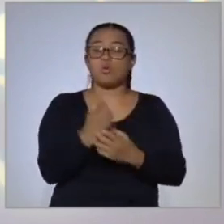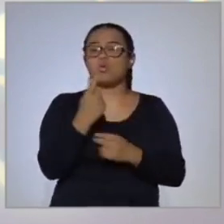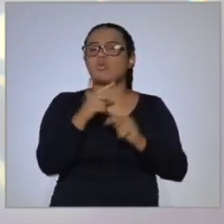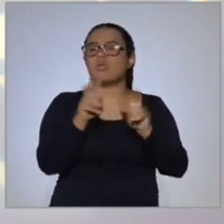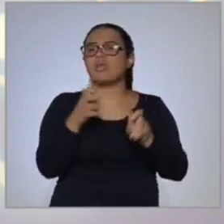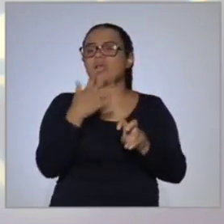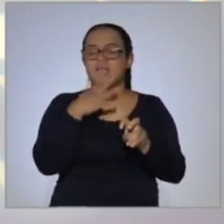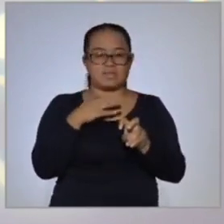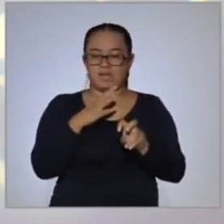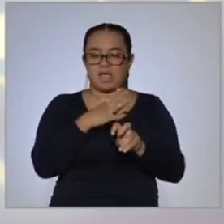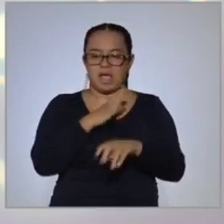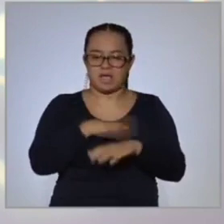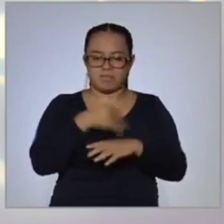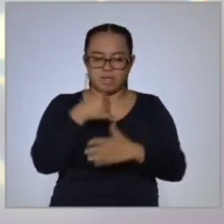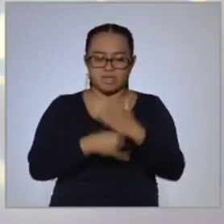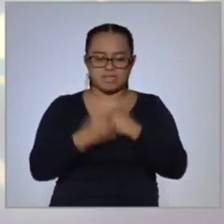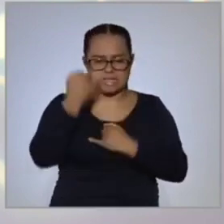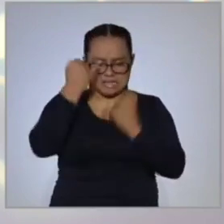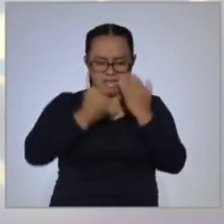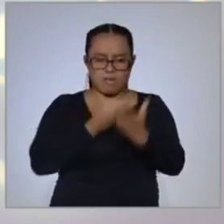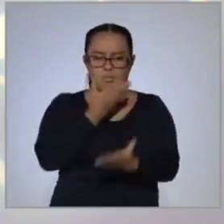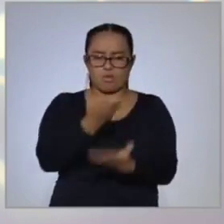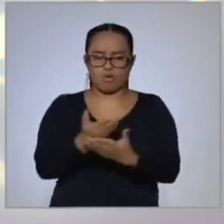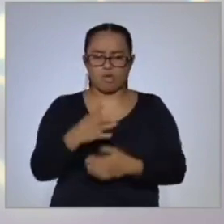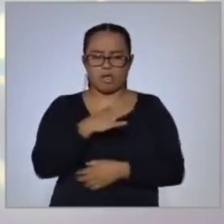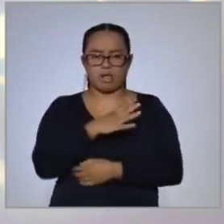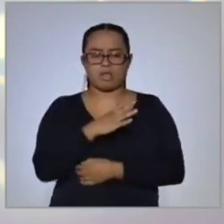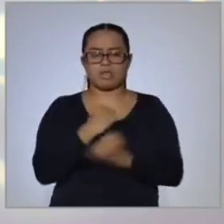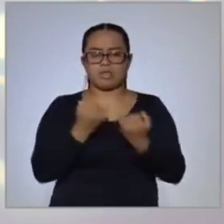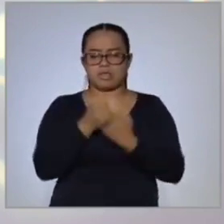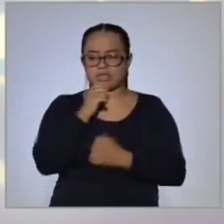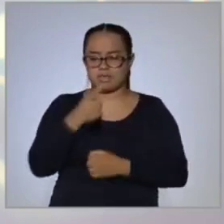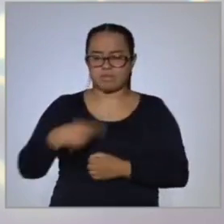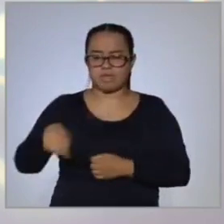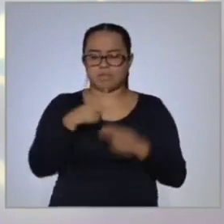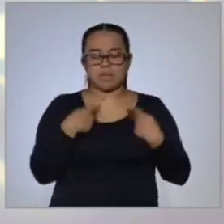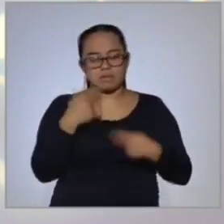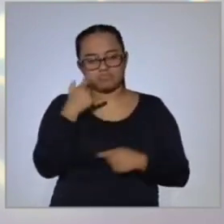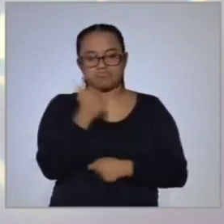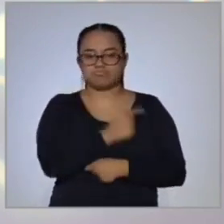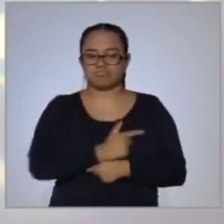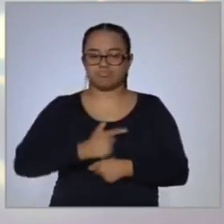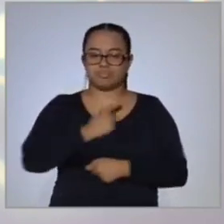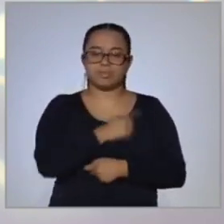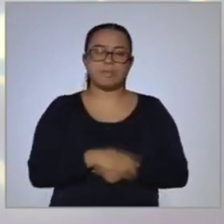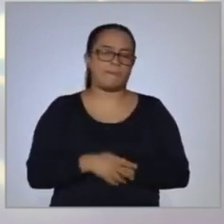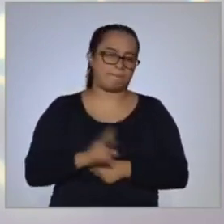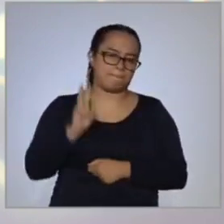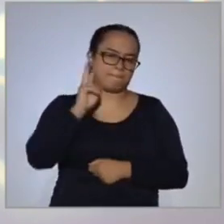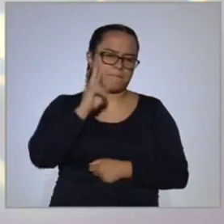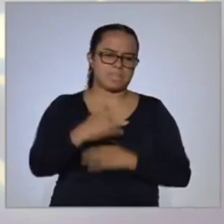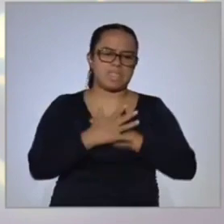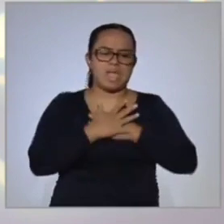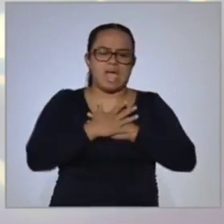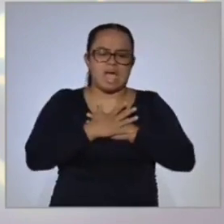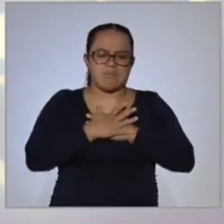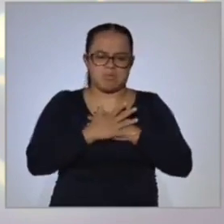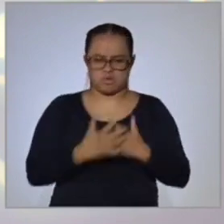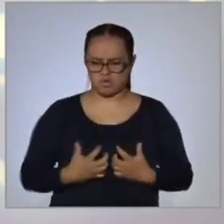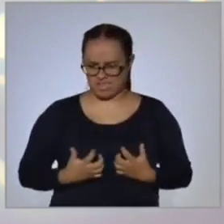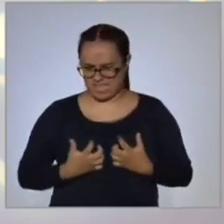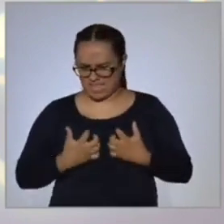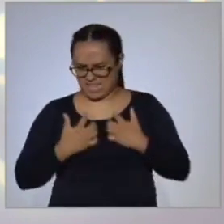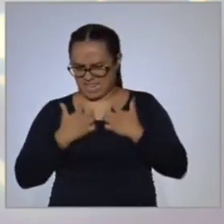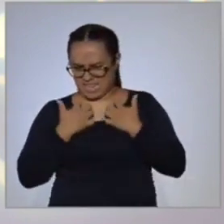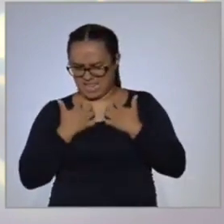allá, vaya a la propuesta y vaya sobre todo al alma de las y los espectadores. Vamos a ver cómo se ve esto de Amor y Rabia para